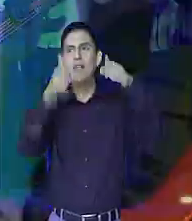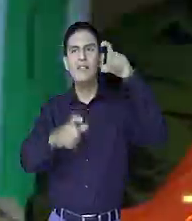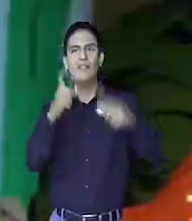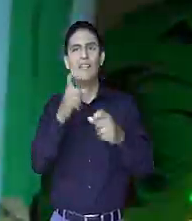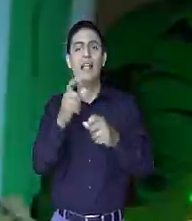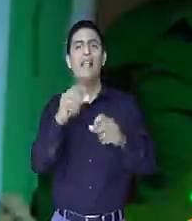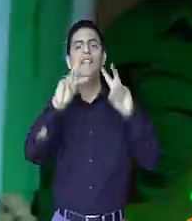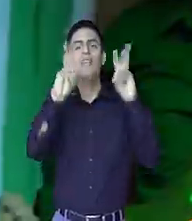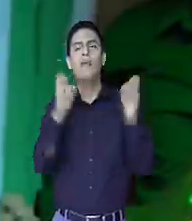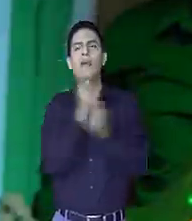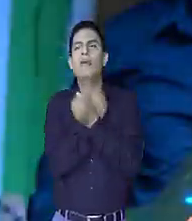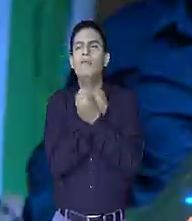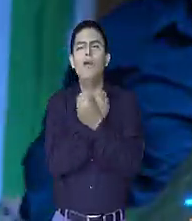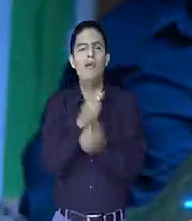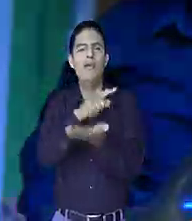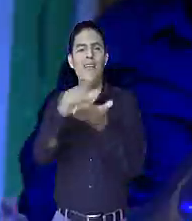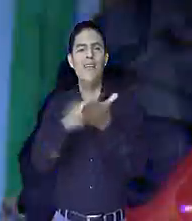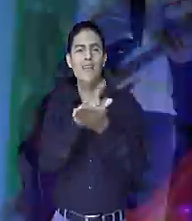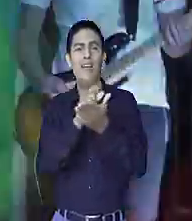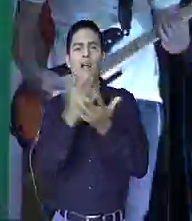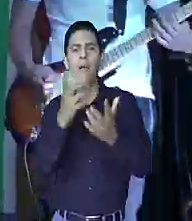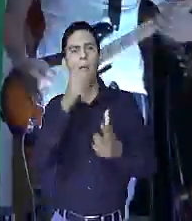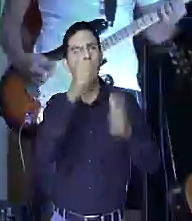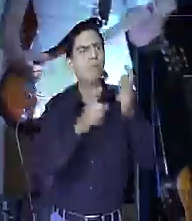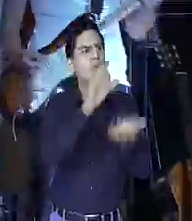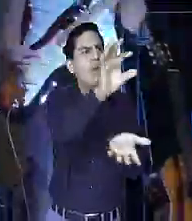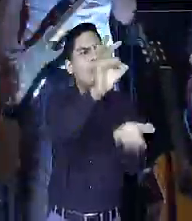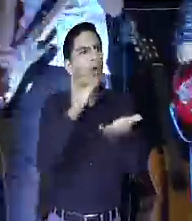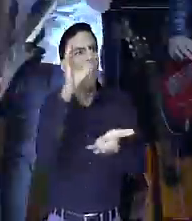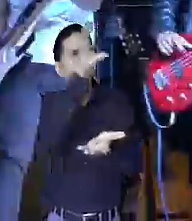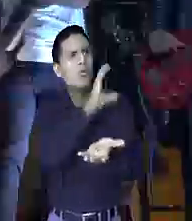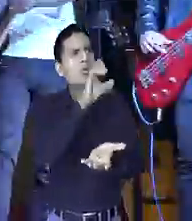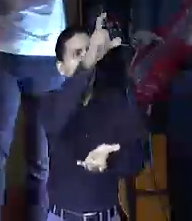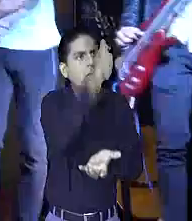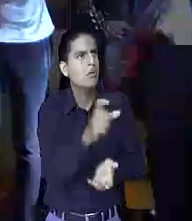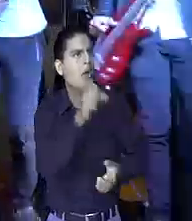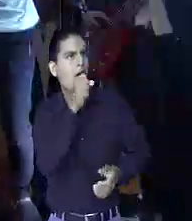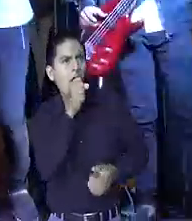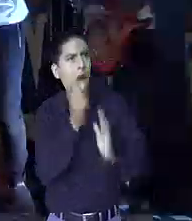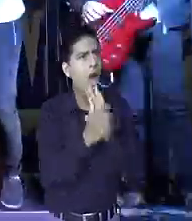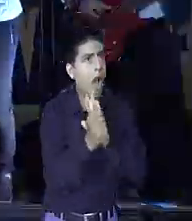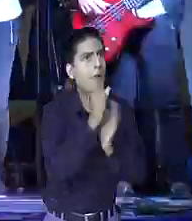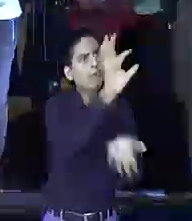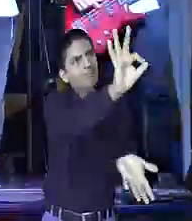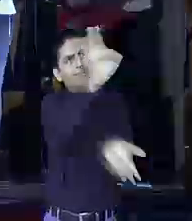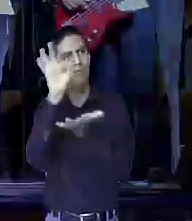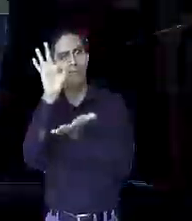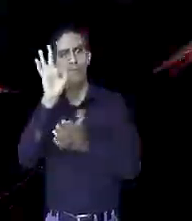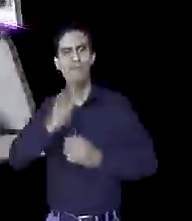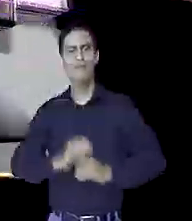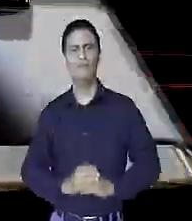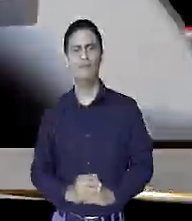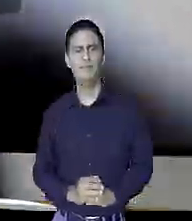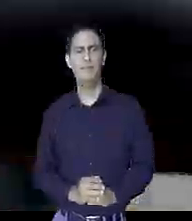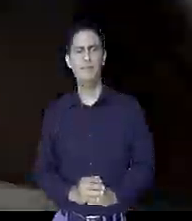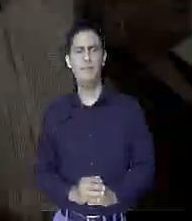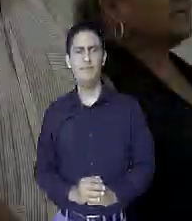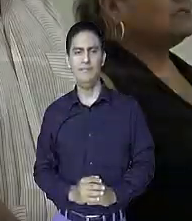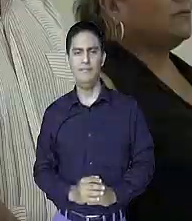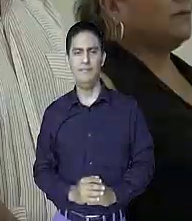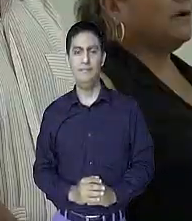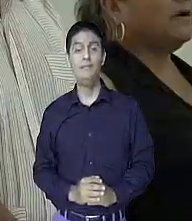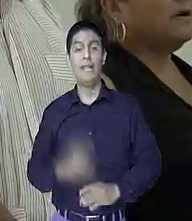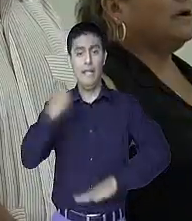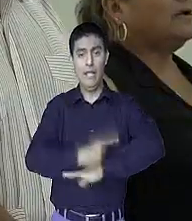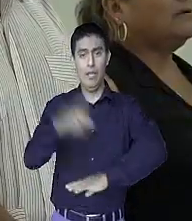Quiero, proyecto de la alcaldía que busca descubrir y promover los talentos musicales existentes en el cantón.